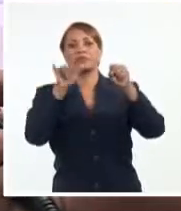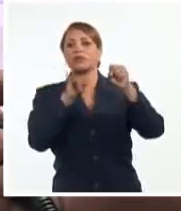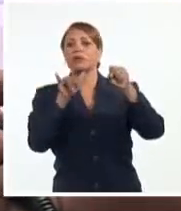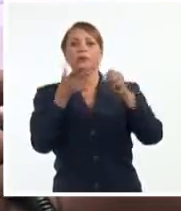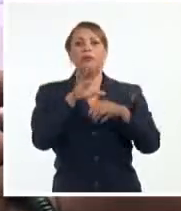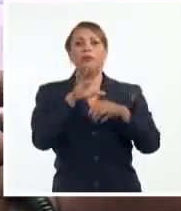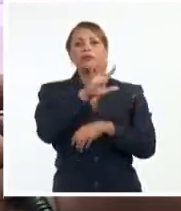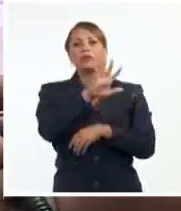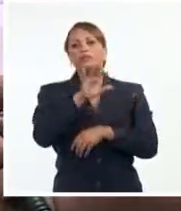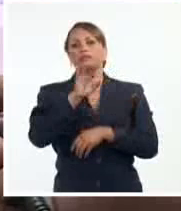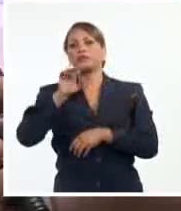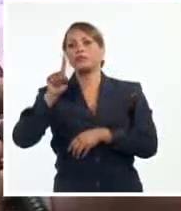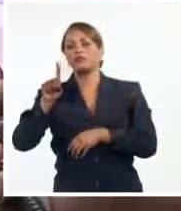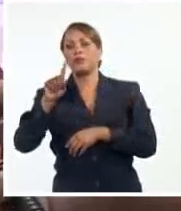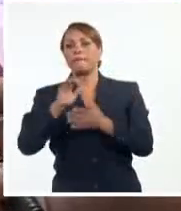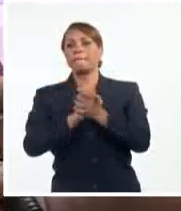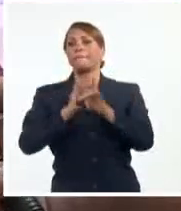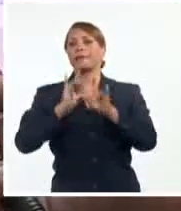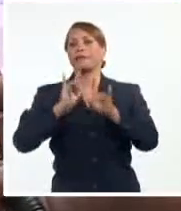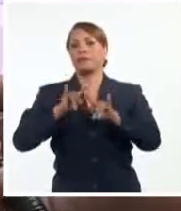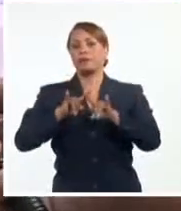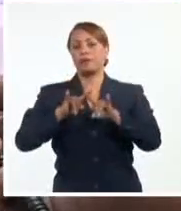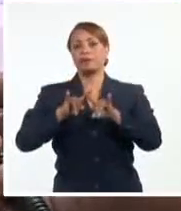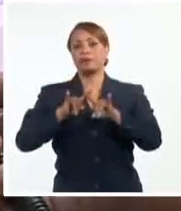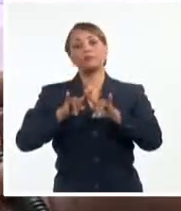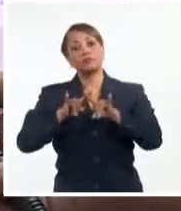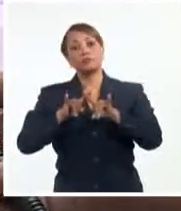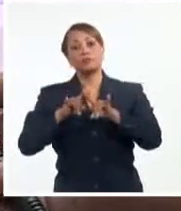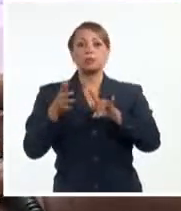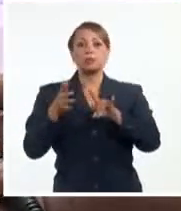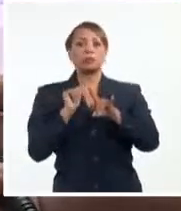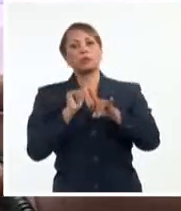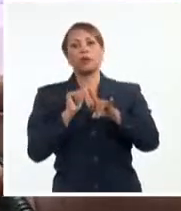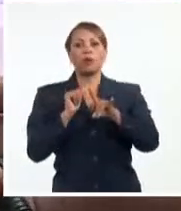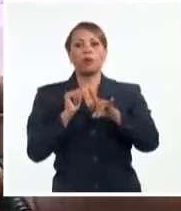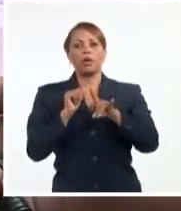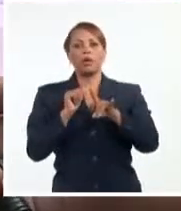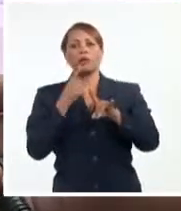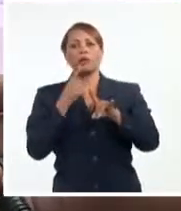estimada en 581 megawatts ya en la hora de la máxima demanda.